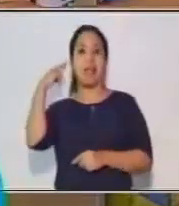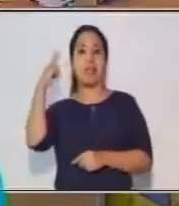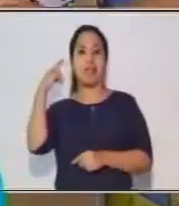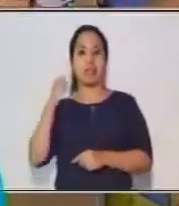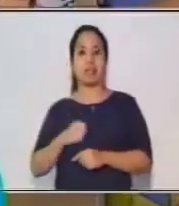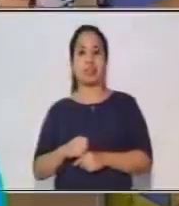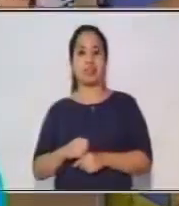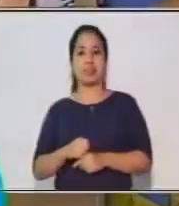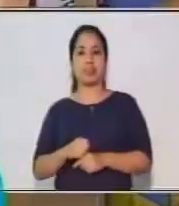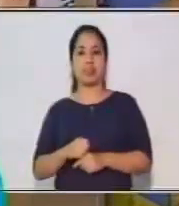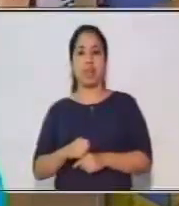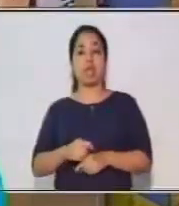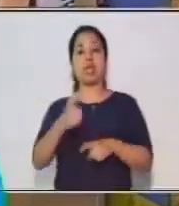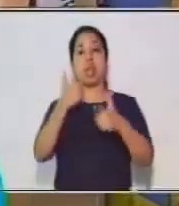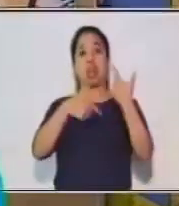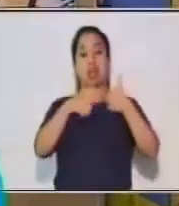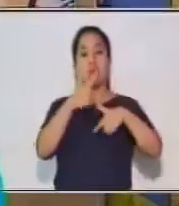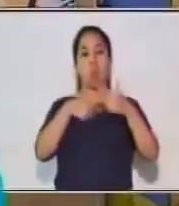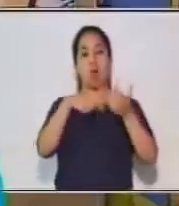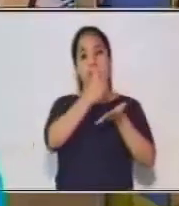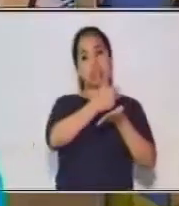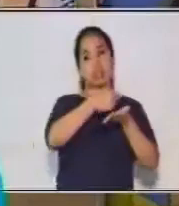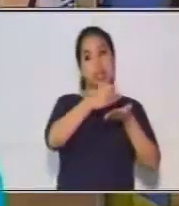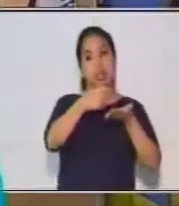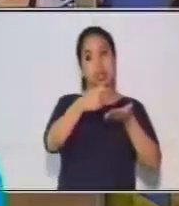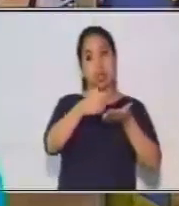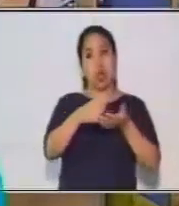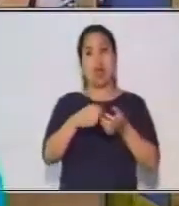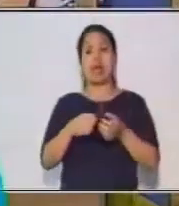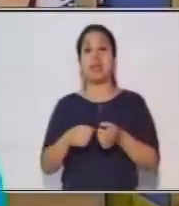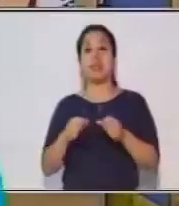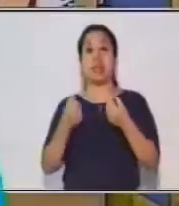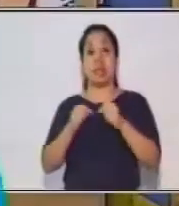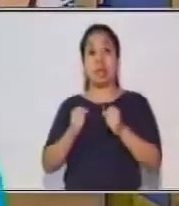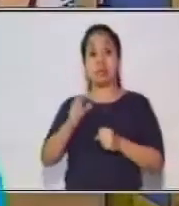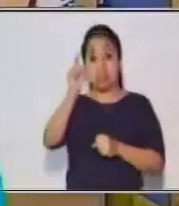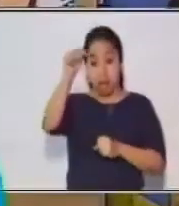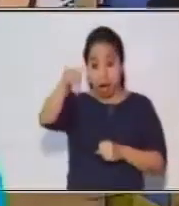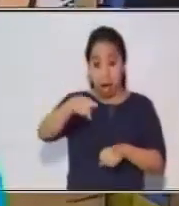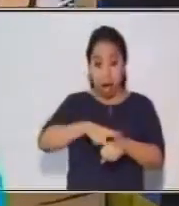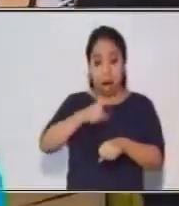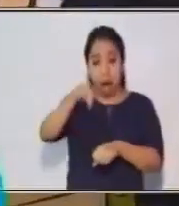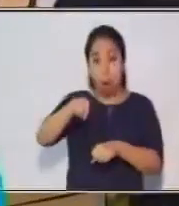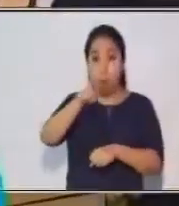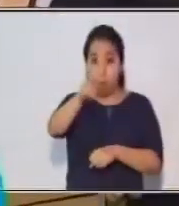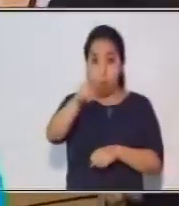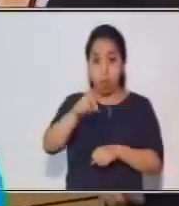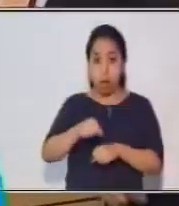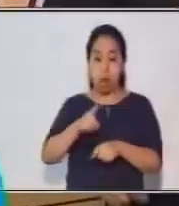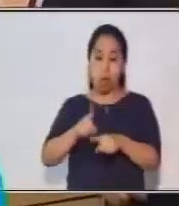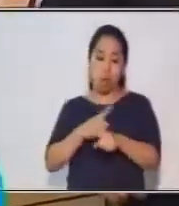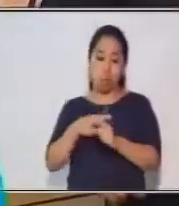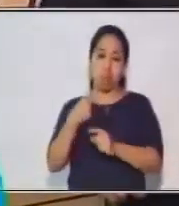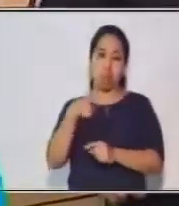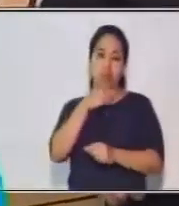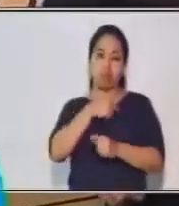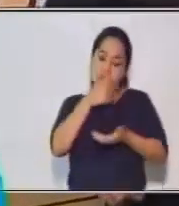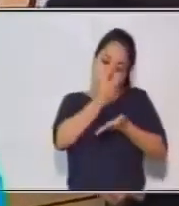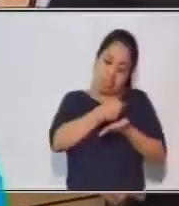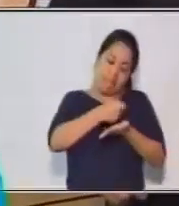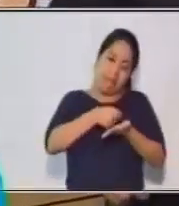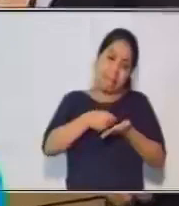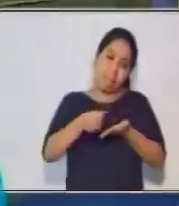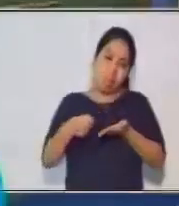El lenguaje escrito es el que realizas en este momento. Cuando nosotros tomamos nota o